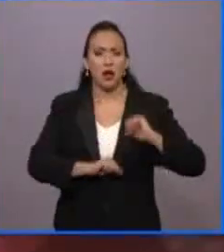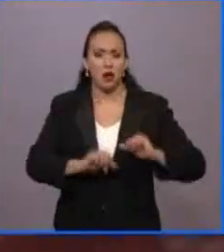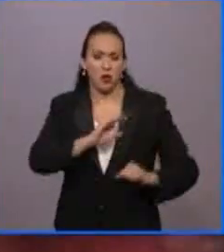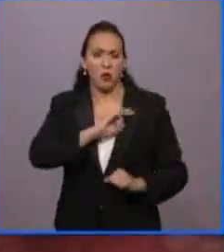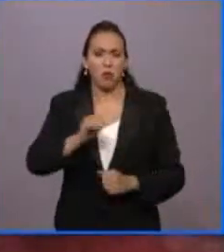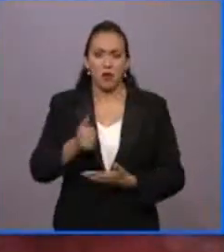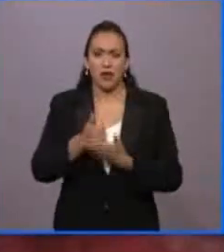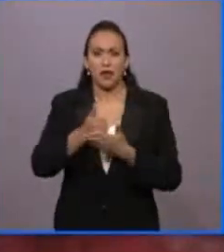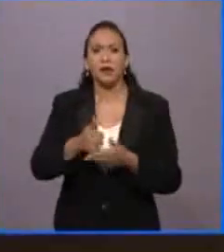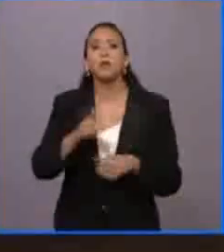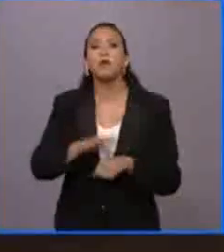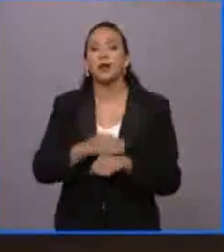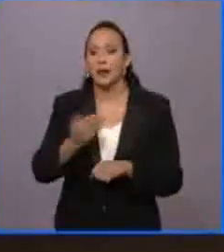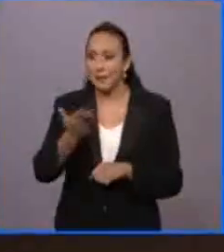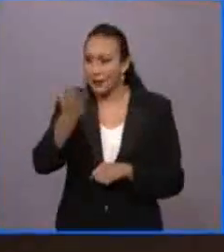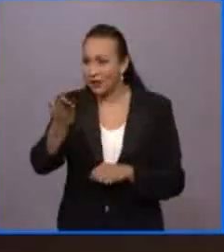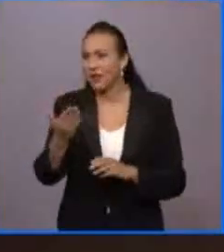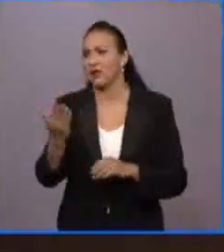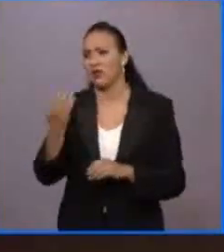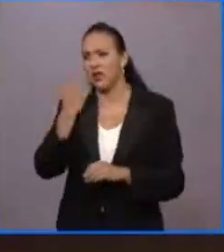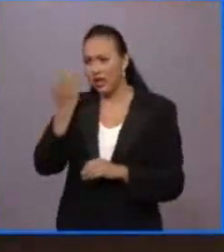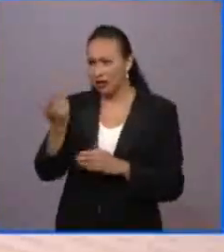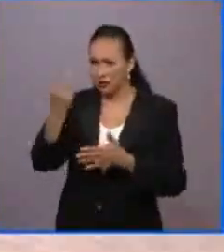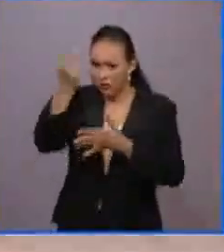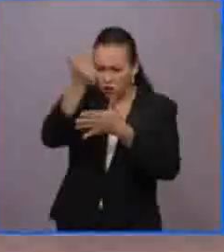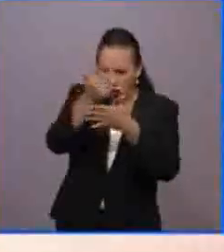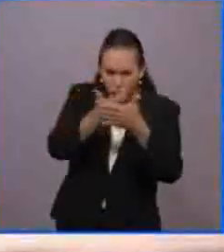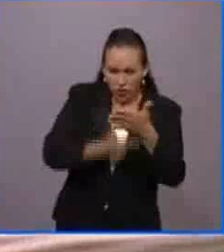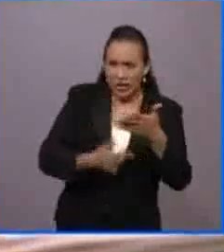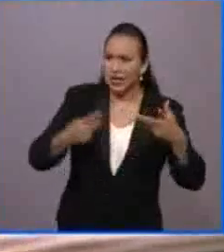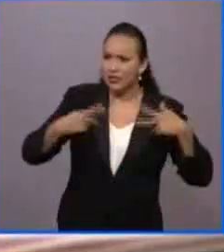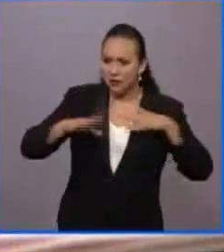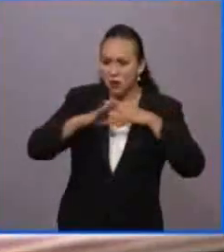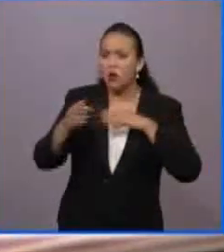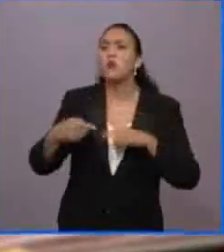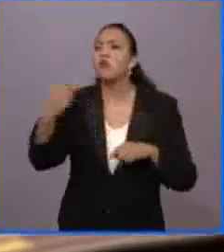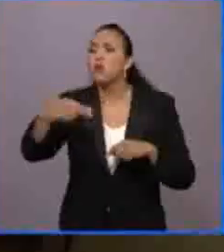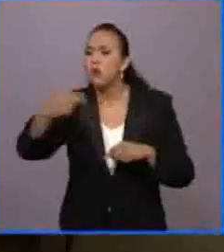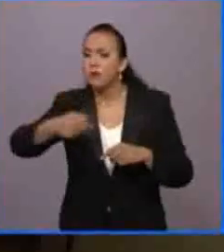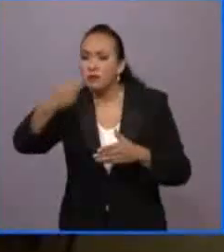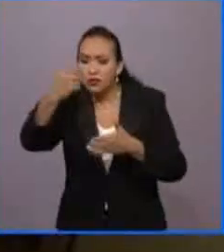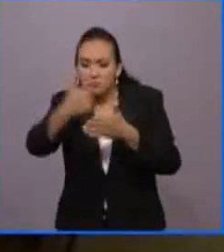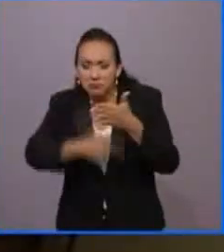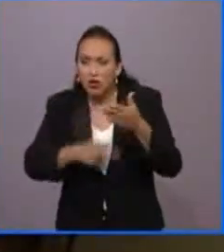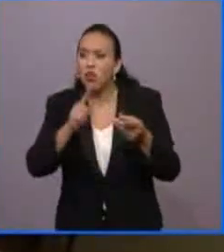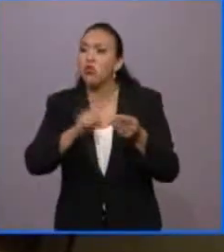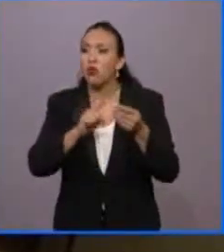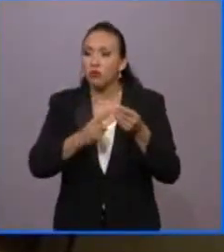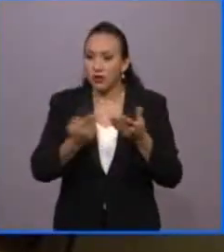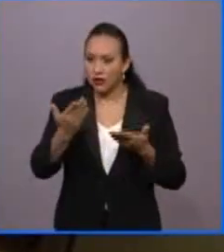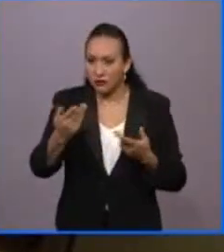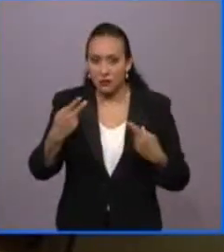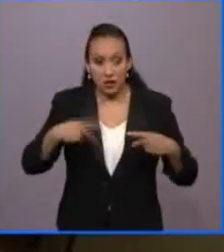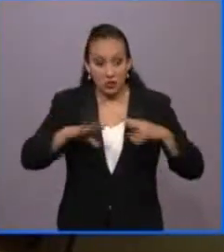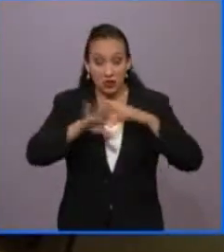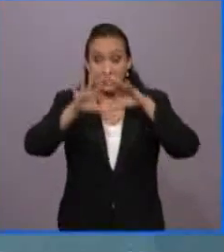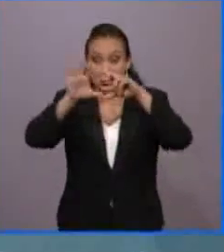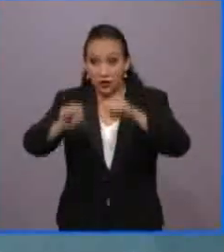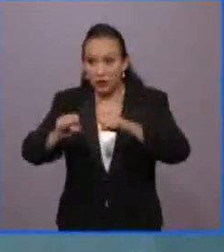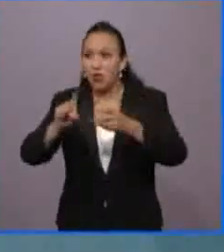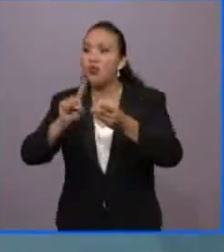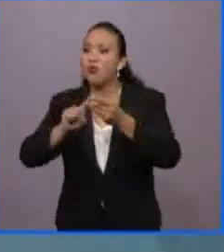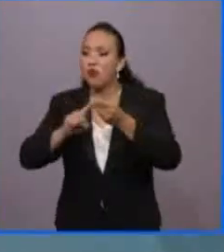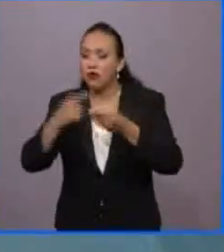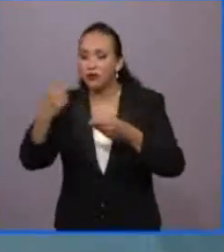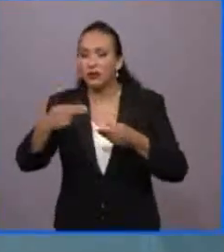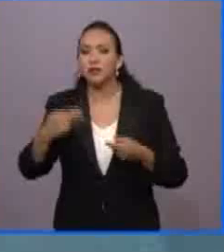reclamar la omisión legislativa de crear un registro de personas migrantes detenidas. Lo anterior luego de que un juzgado de distrito les considere